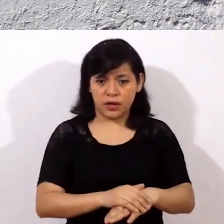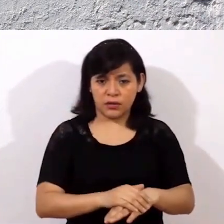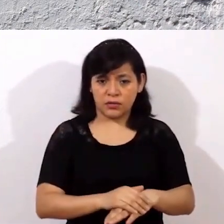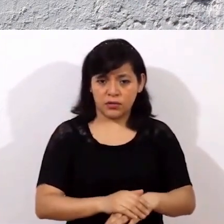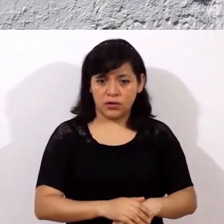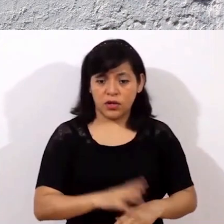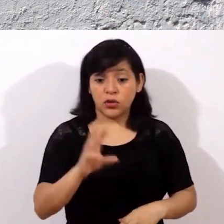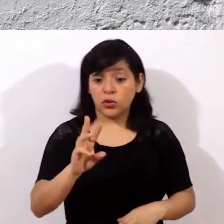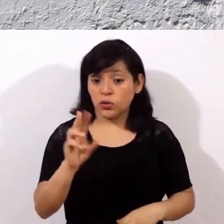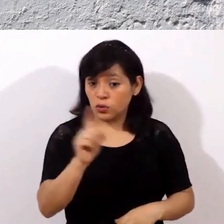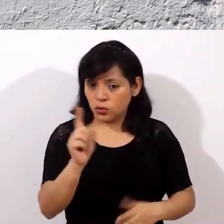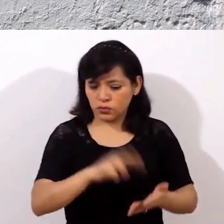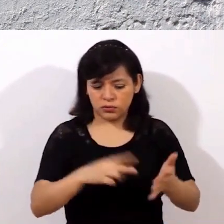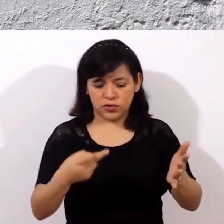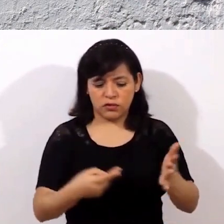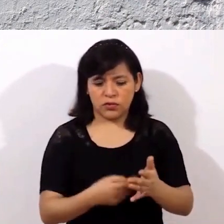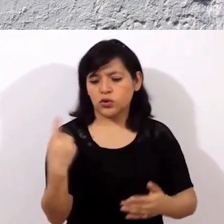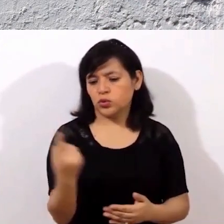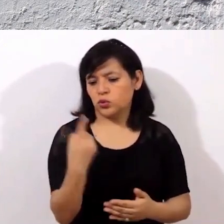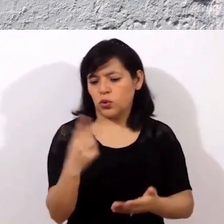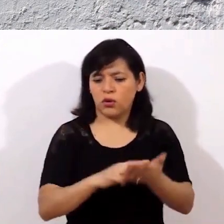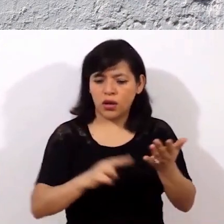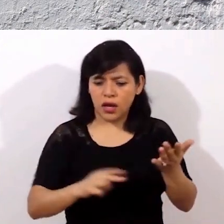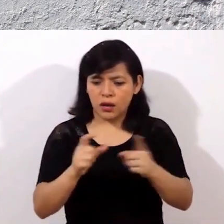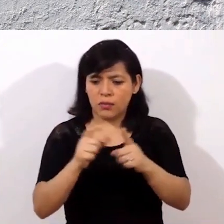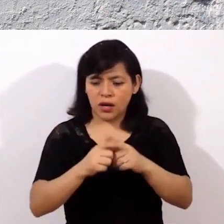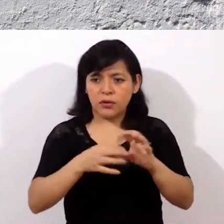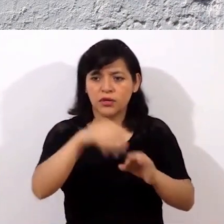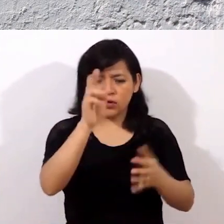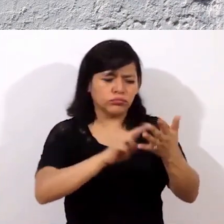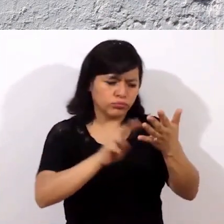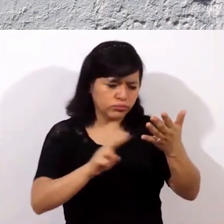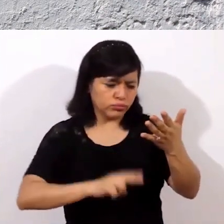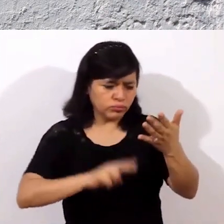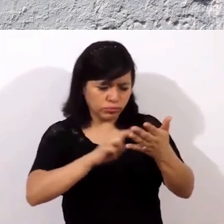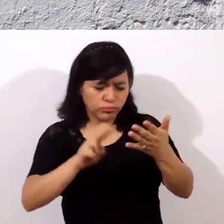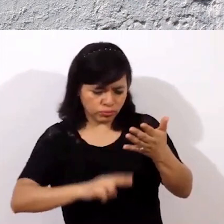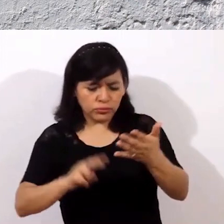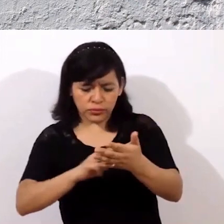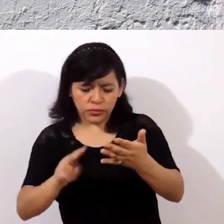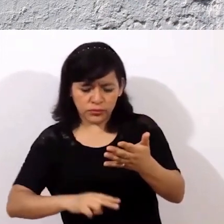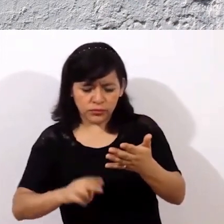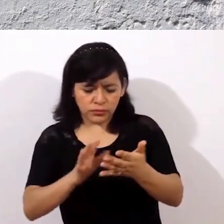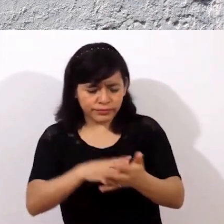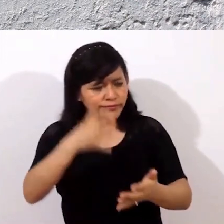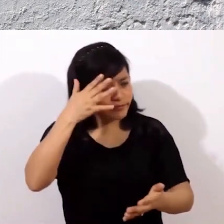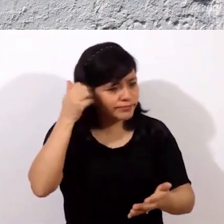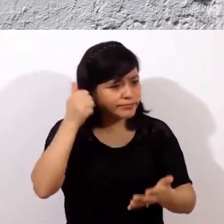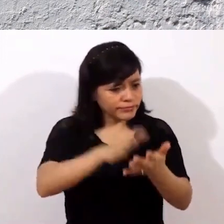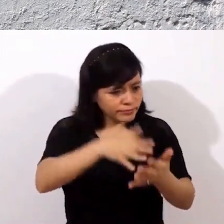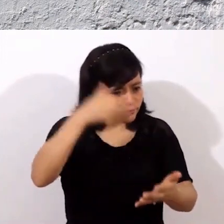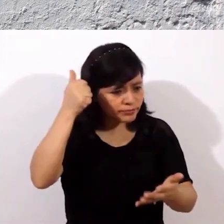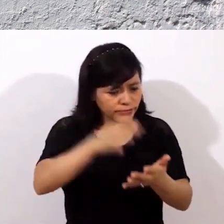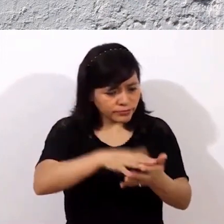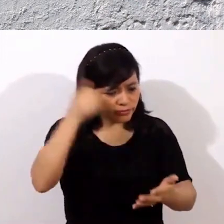de Dios. No es suficiente solamente memorizar algunos versículos bíblicos. La tenemos que meditar, y como nos